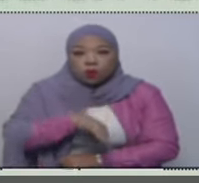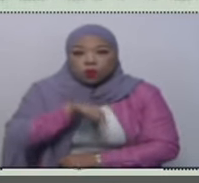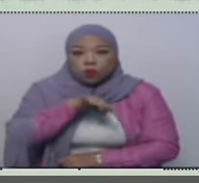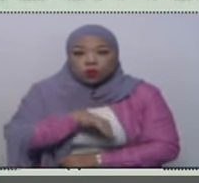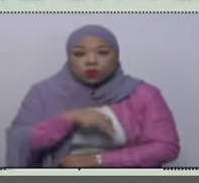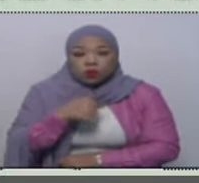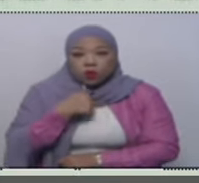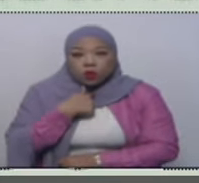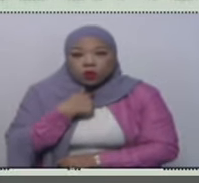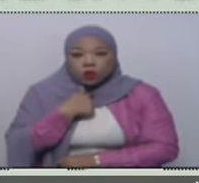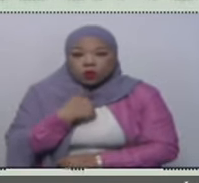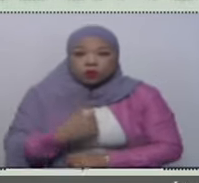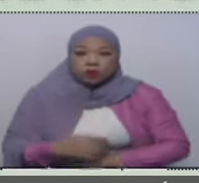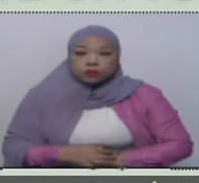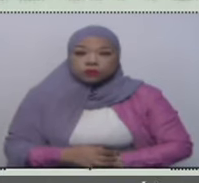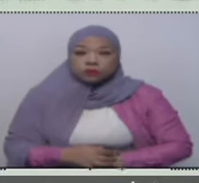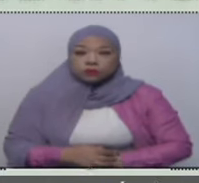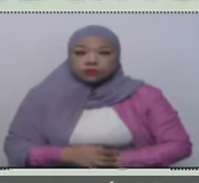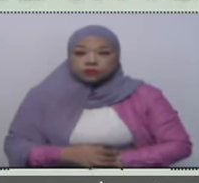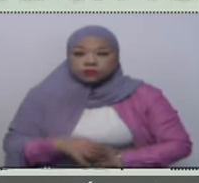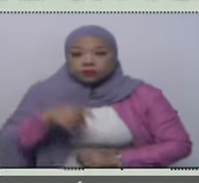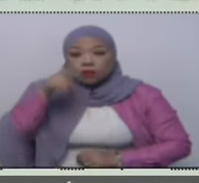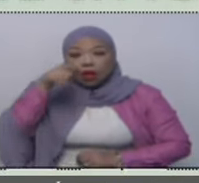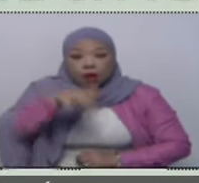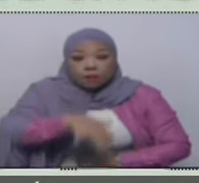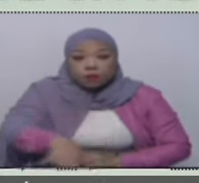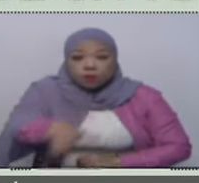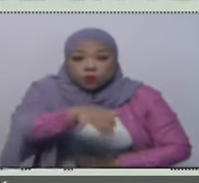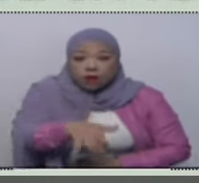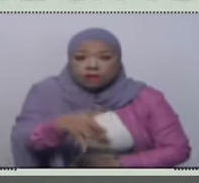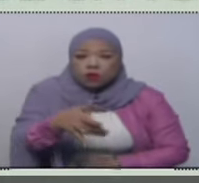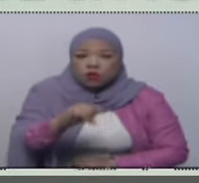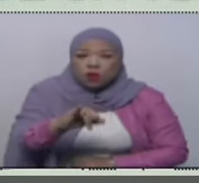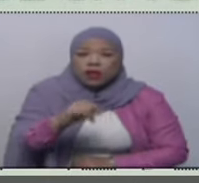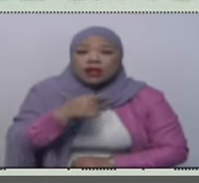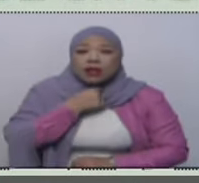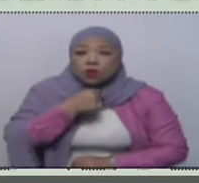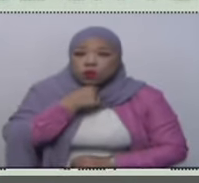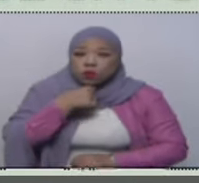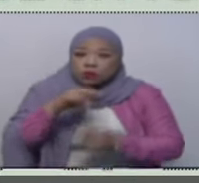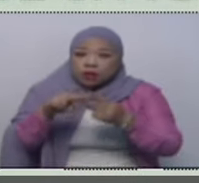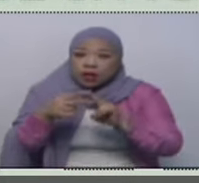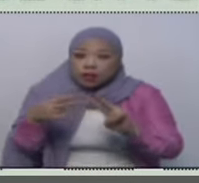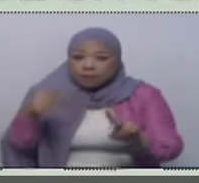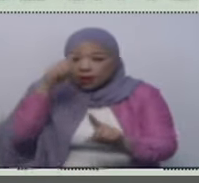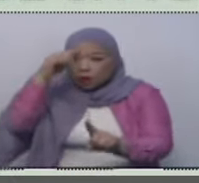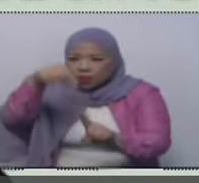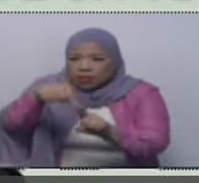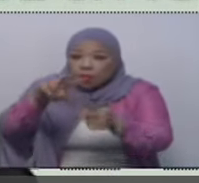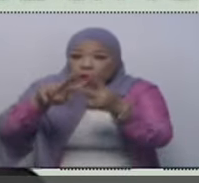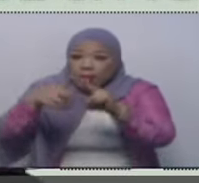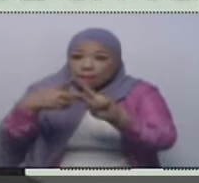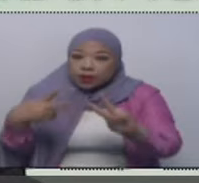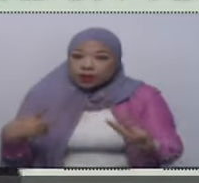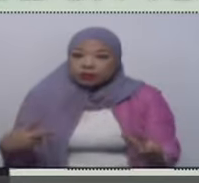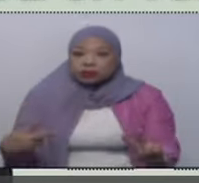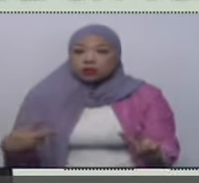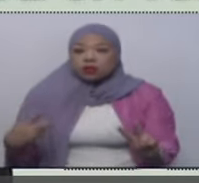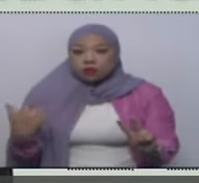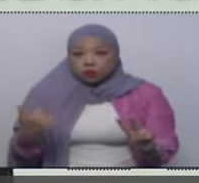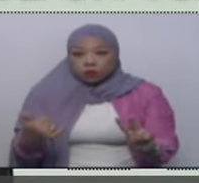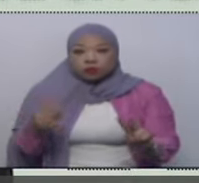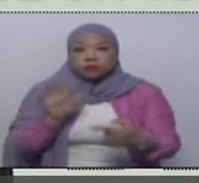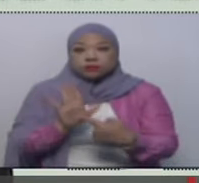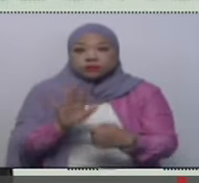digo, pueblos de paz. Apostamos por la paz. Aquí estamos los representantes